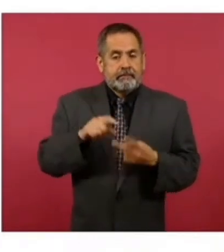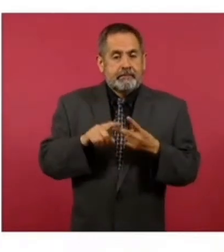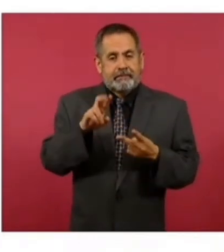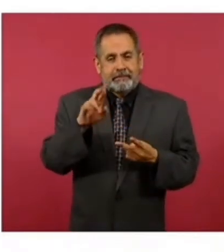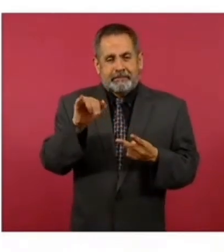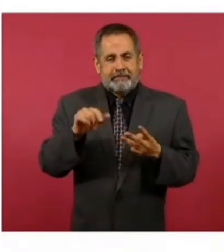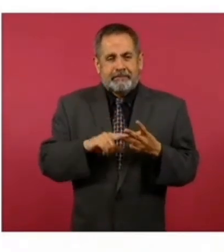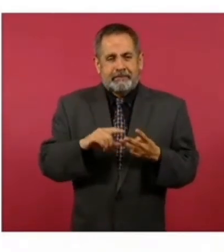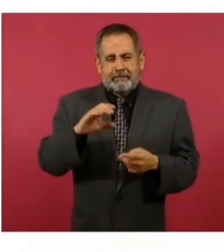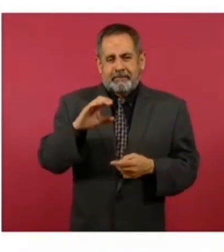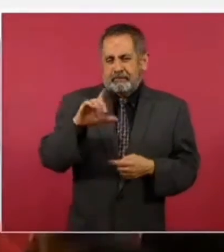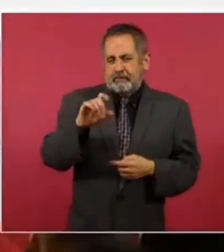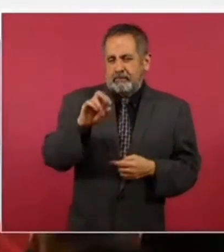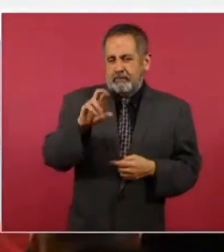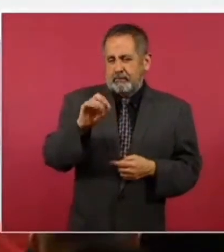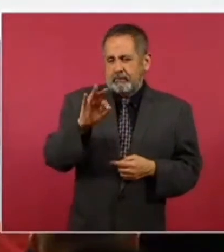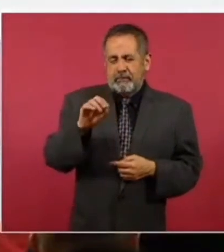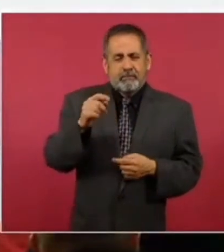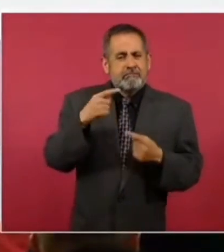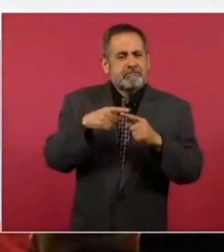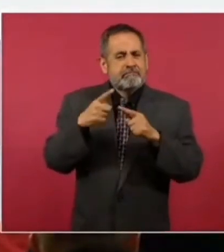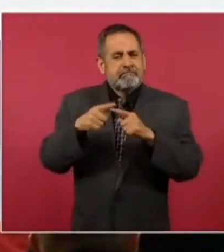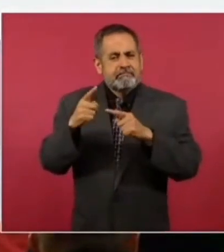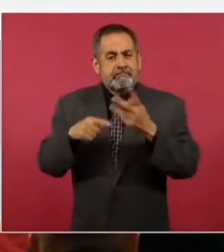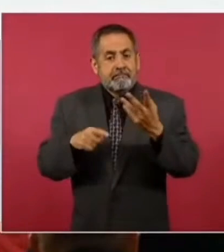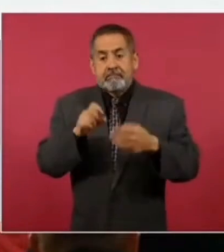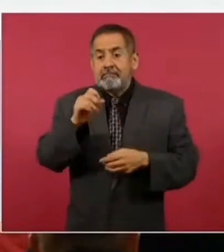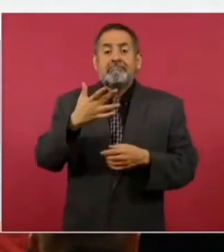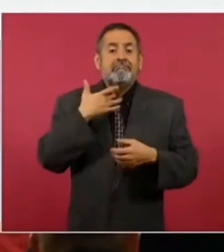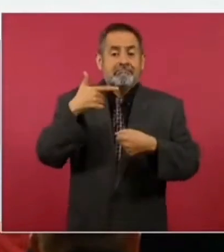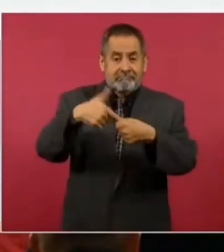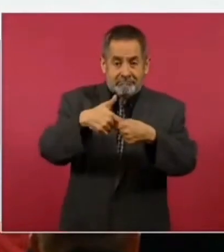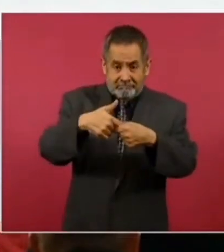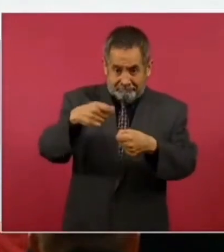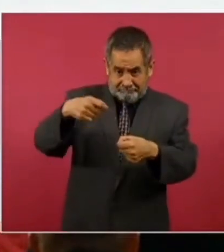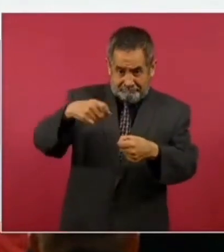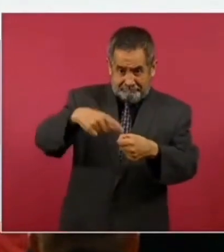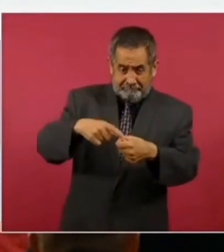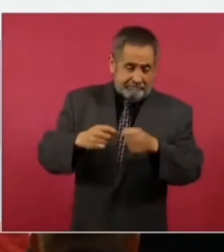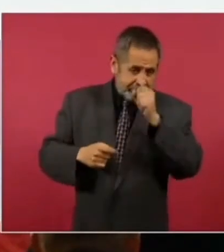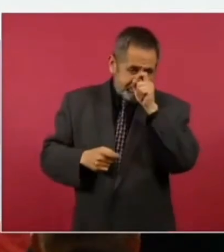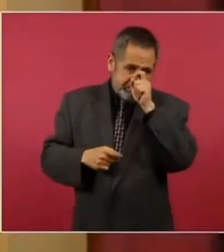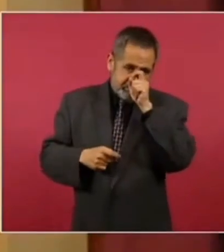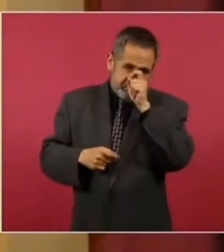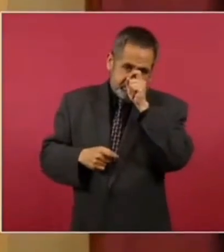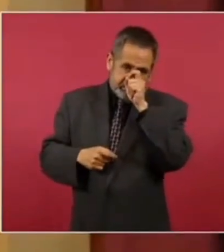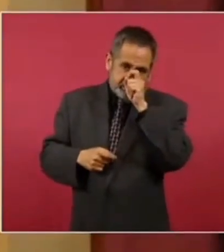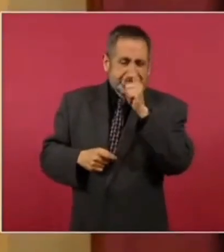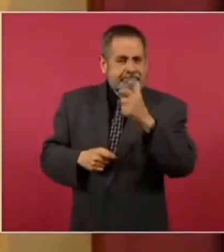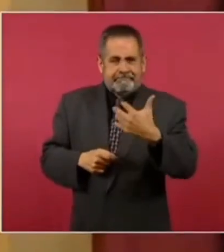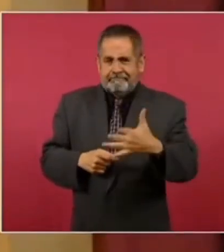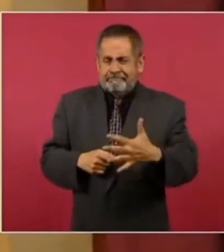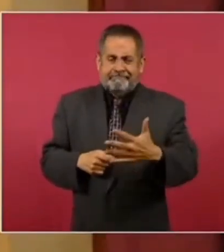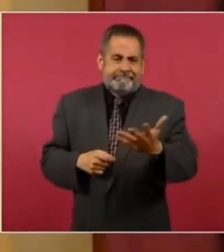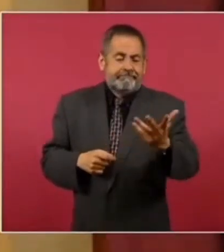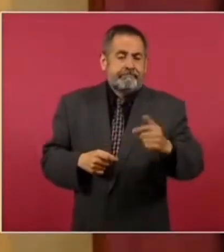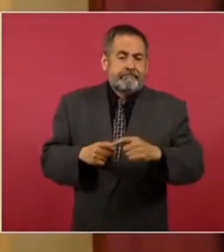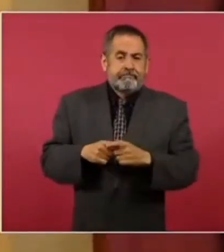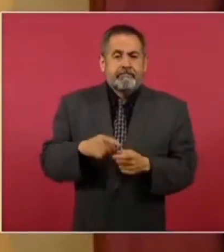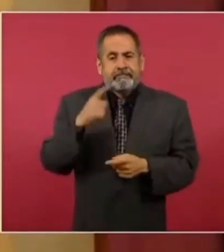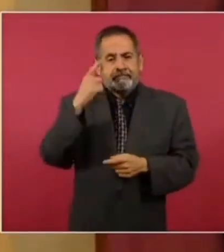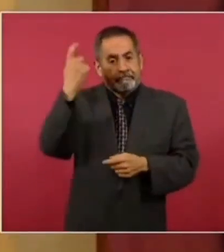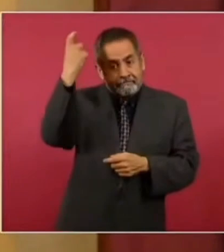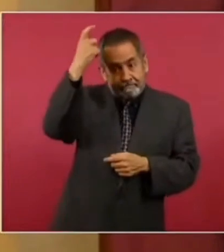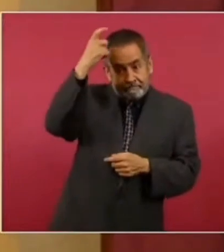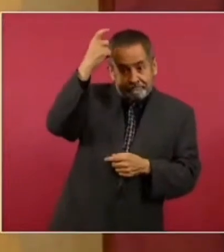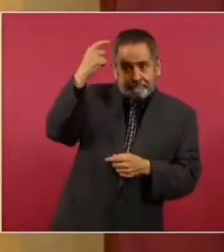el cloroformo, anestésicos diversos, la propia gasolina de uso en vehículos. Y aerosoles, el spray para